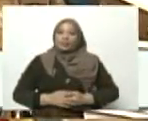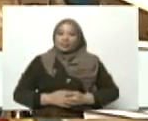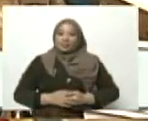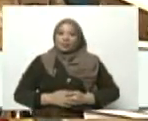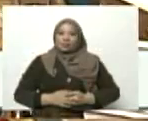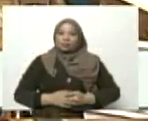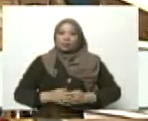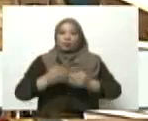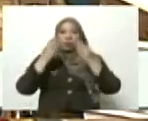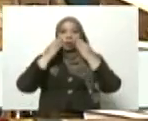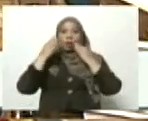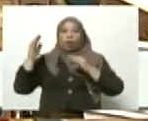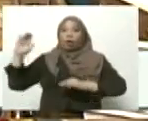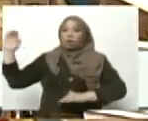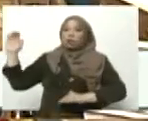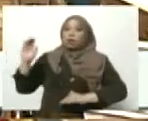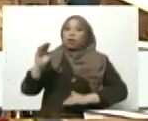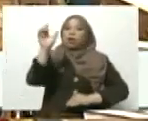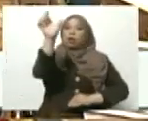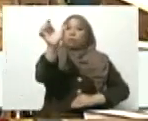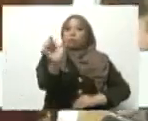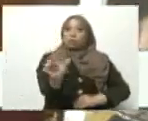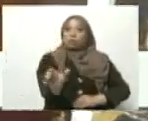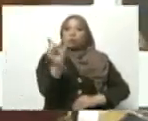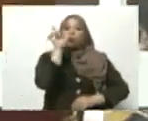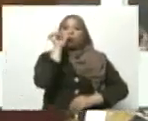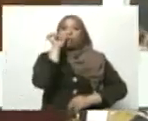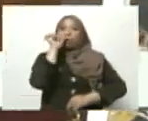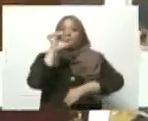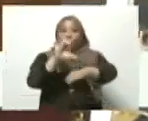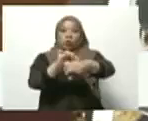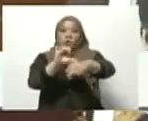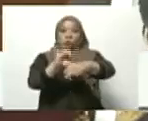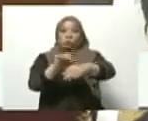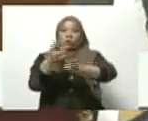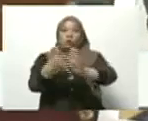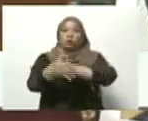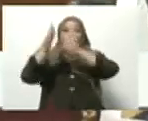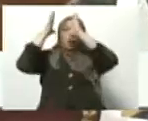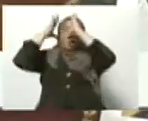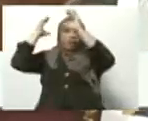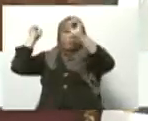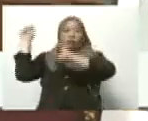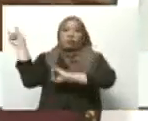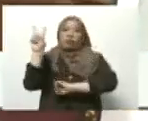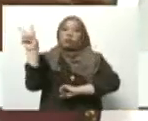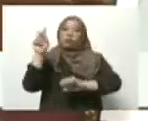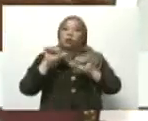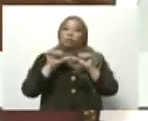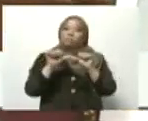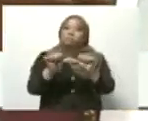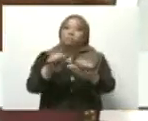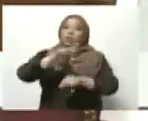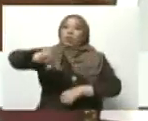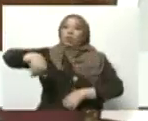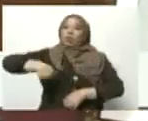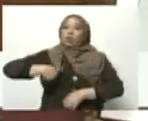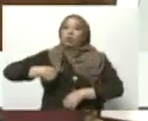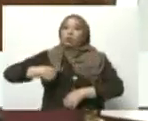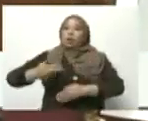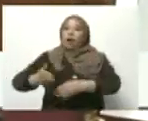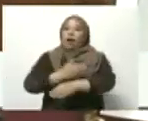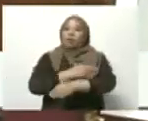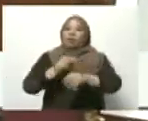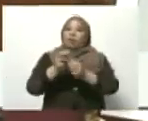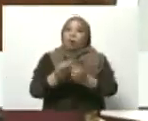Ingresa al hemiciclo de sesiones el doctor Samuel Moncada, embajador representante permanente de nuestro país ante la